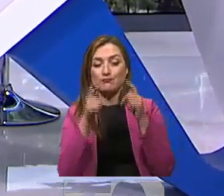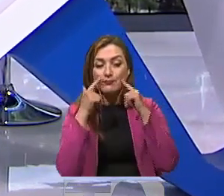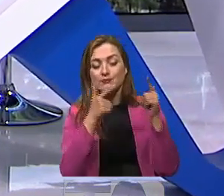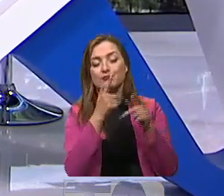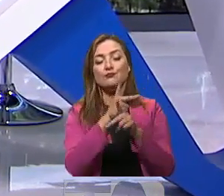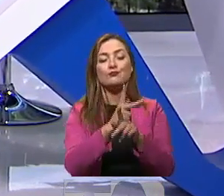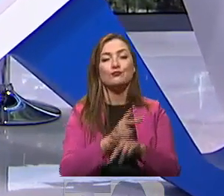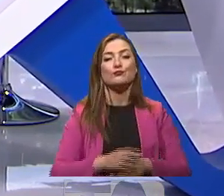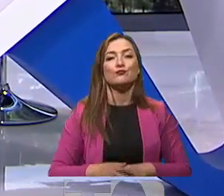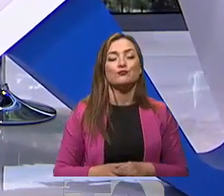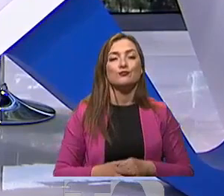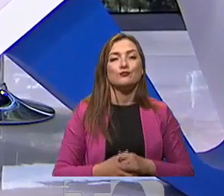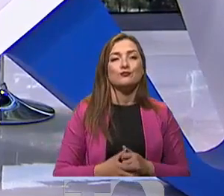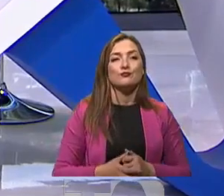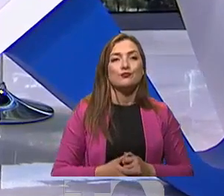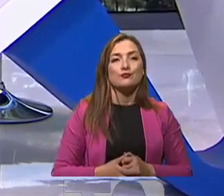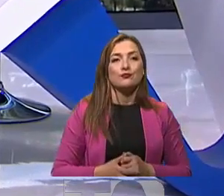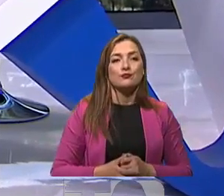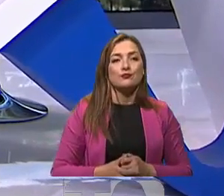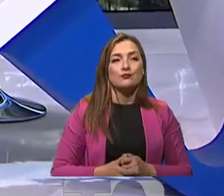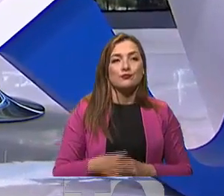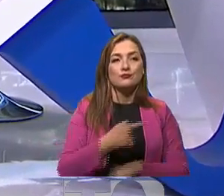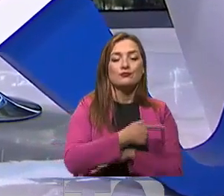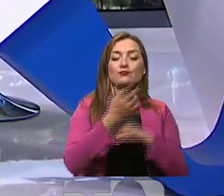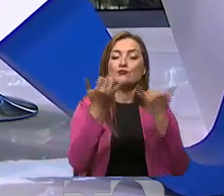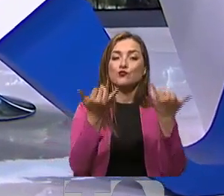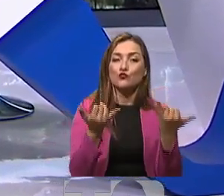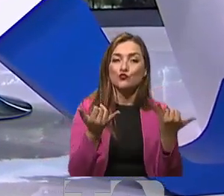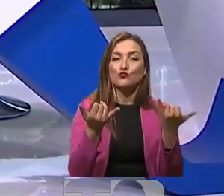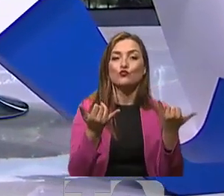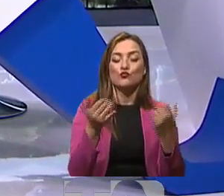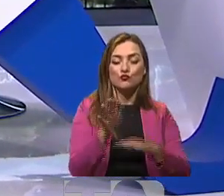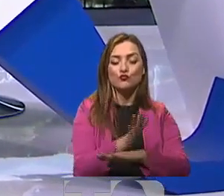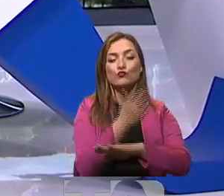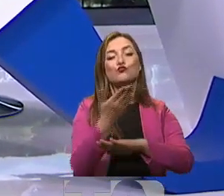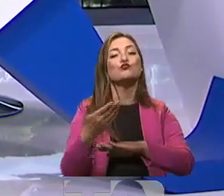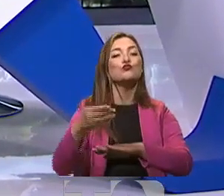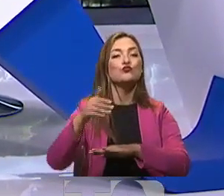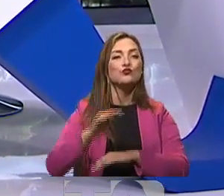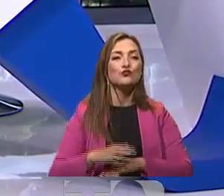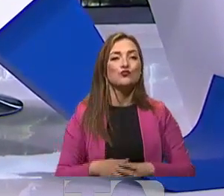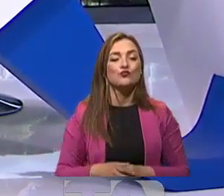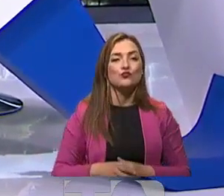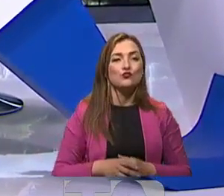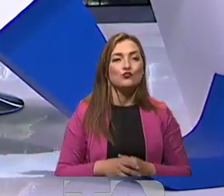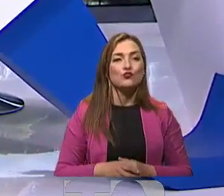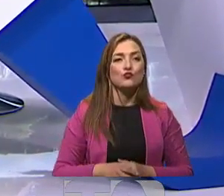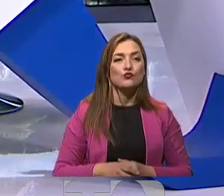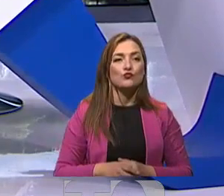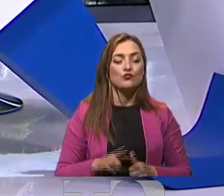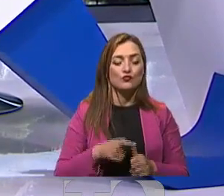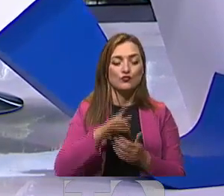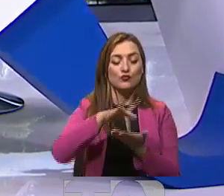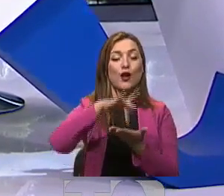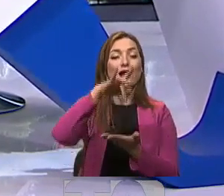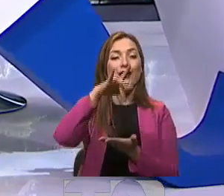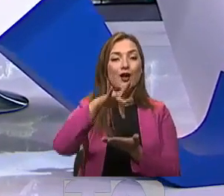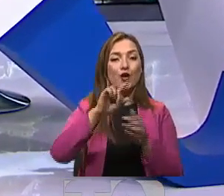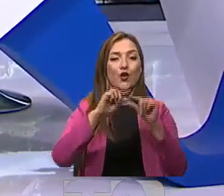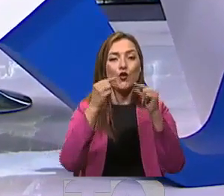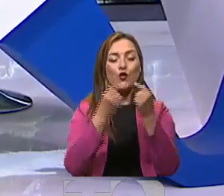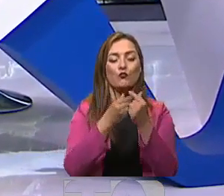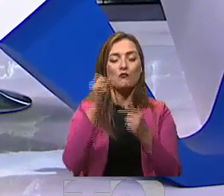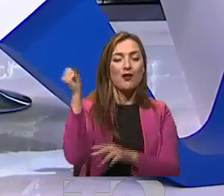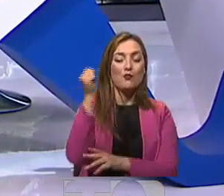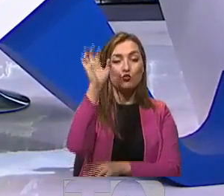que están protegiendo. Claro que sí. Y un día como hoy, en la música. ¿El primer disco de los Beatles? El primer disco,